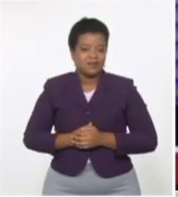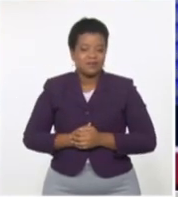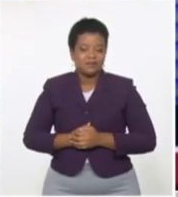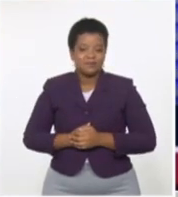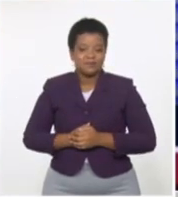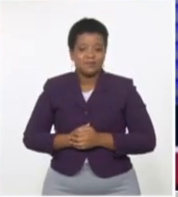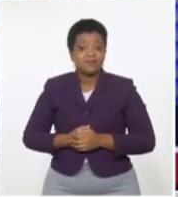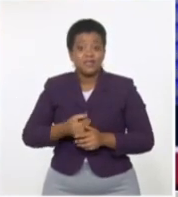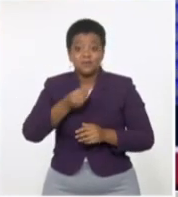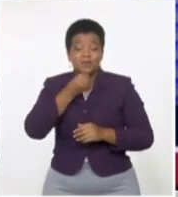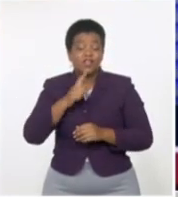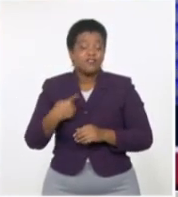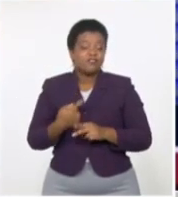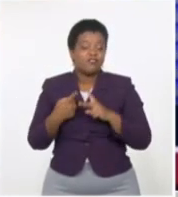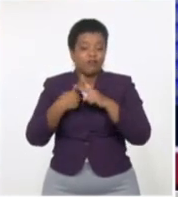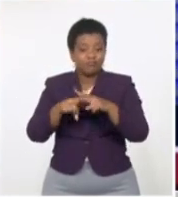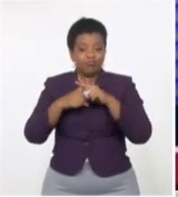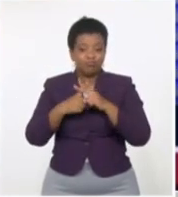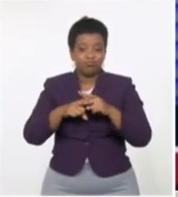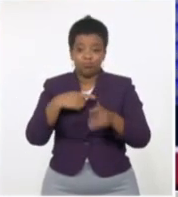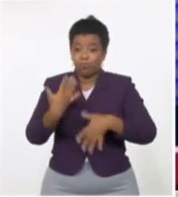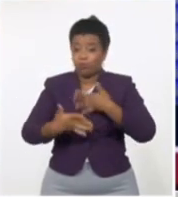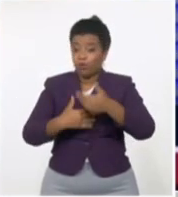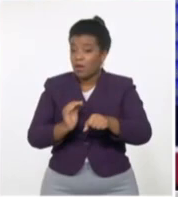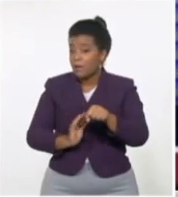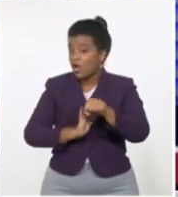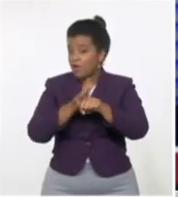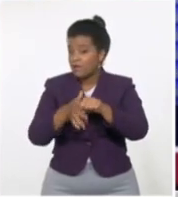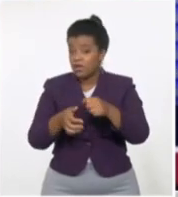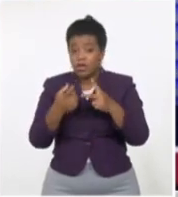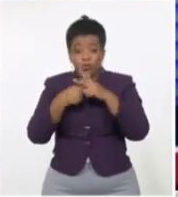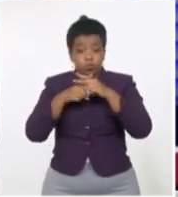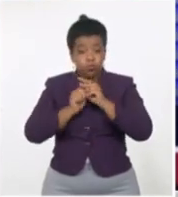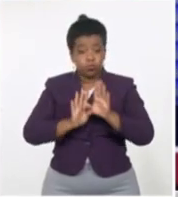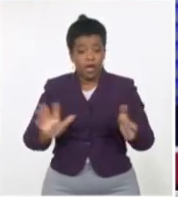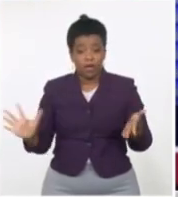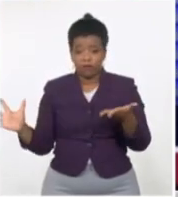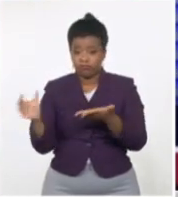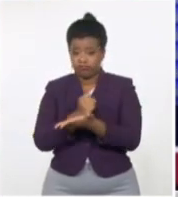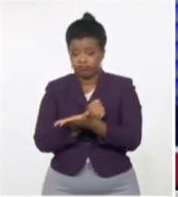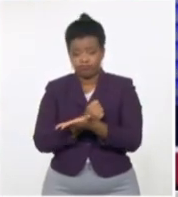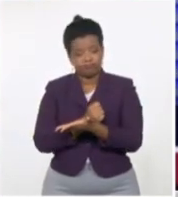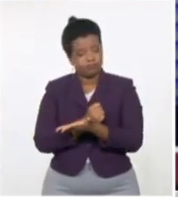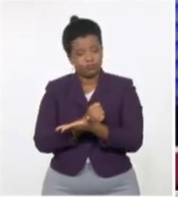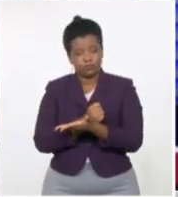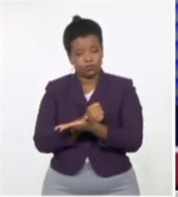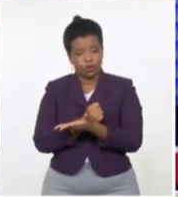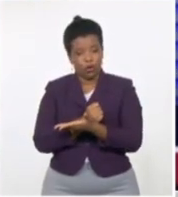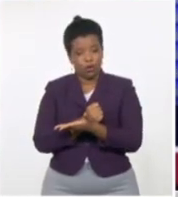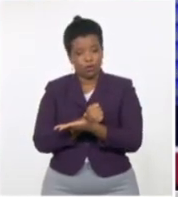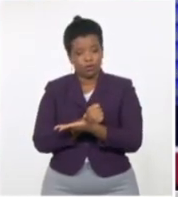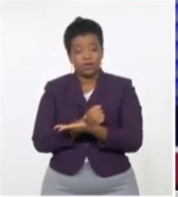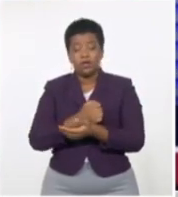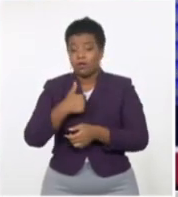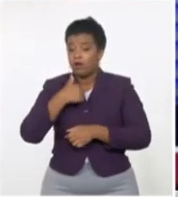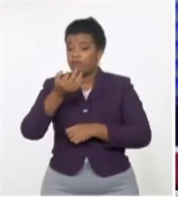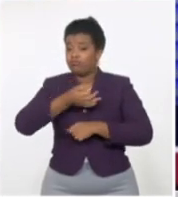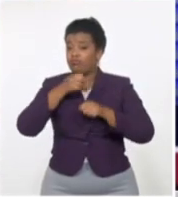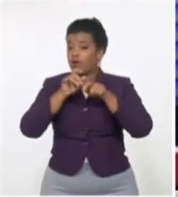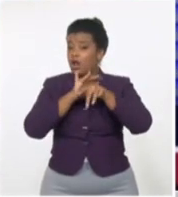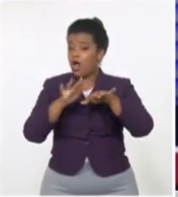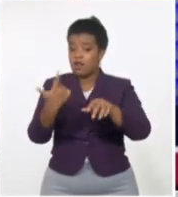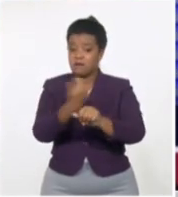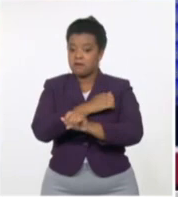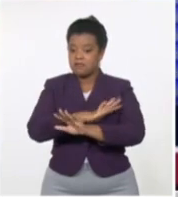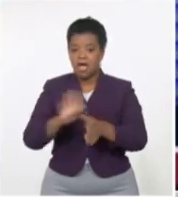de resolver el problema que tenemos con la pandemia, que no se va a resolver única y exclusivamente con la vacunación. Y eso quiero que quede muy claro para toda la